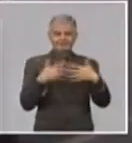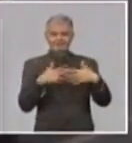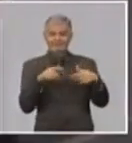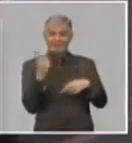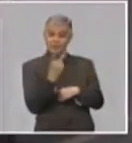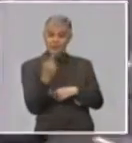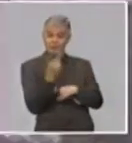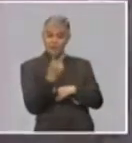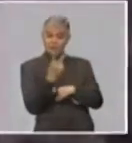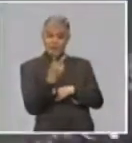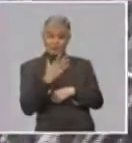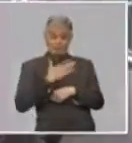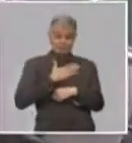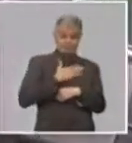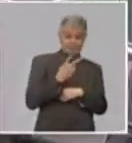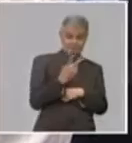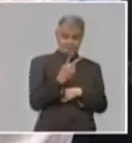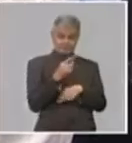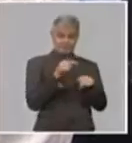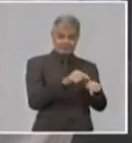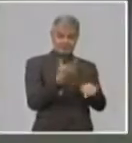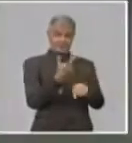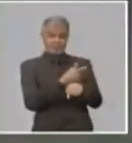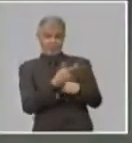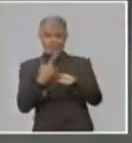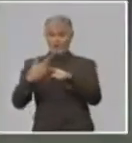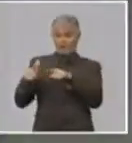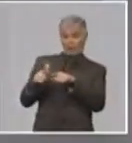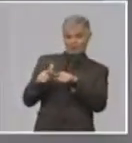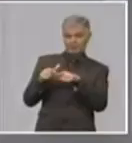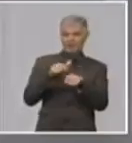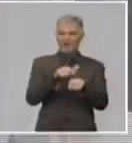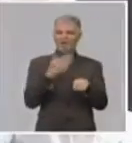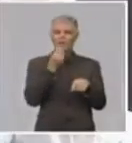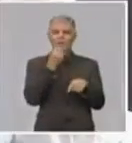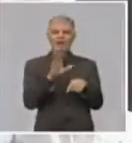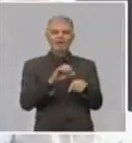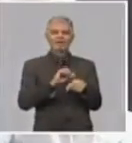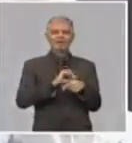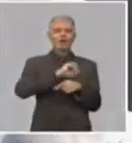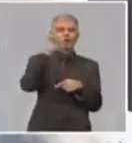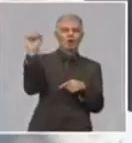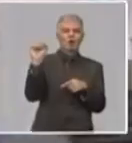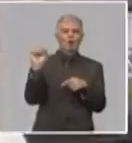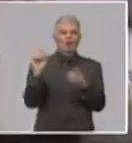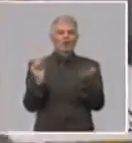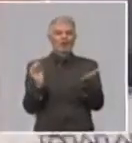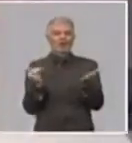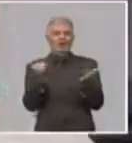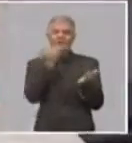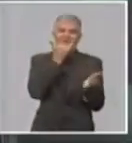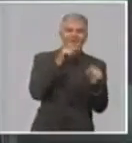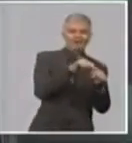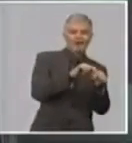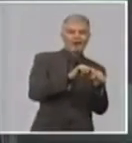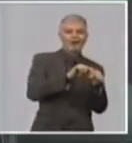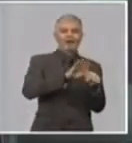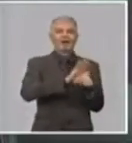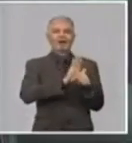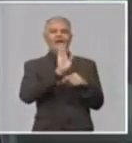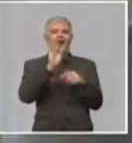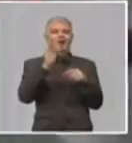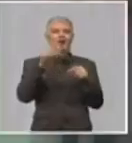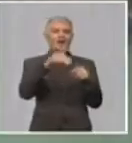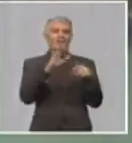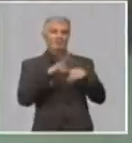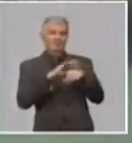propiedades nosotros logramos impactar sobre el espectro de la curva de la enfermedad y de tal manera de